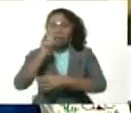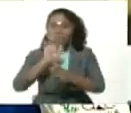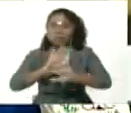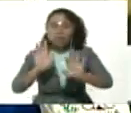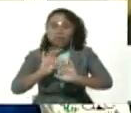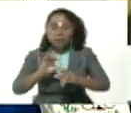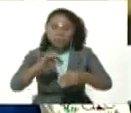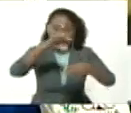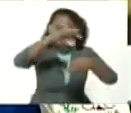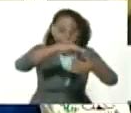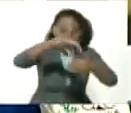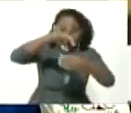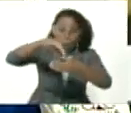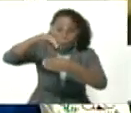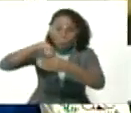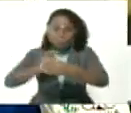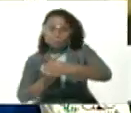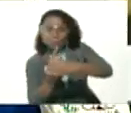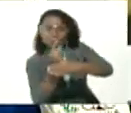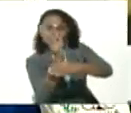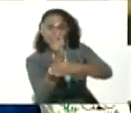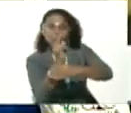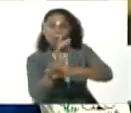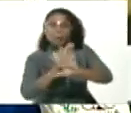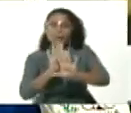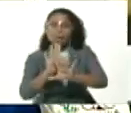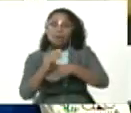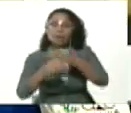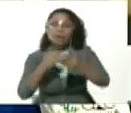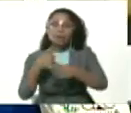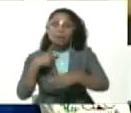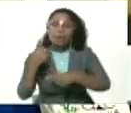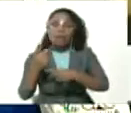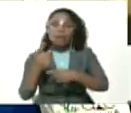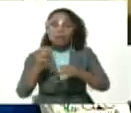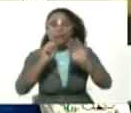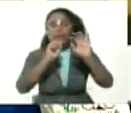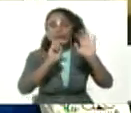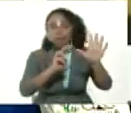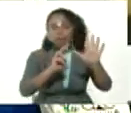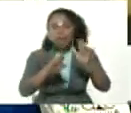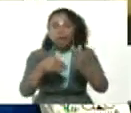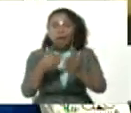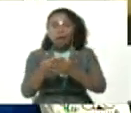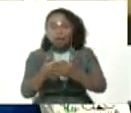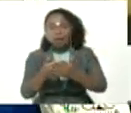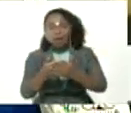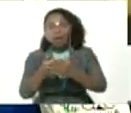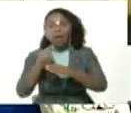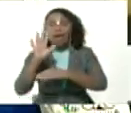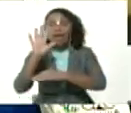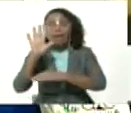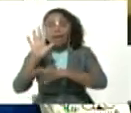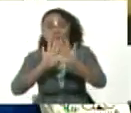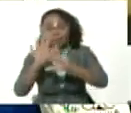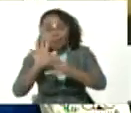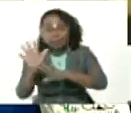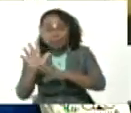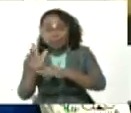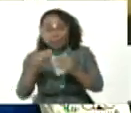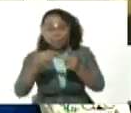sembrado. Pasamos de un rendimiento, presidente, de 7 a 15 quintales por hectárea a un rendimiento